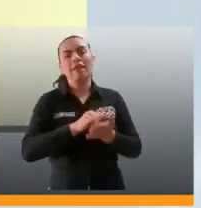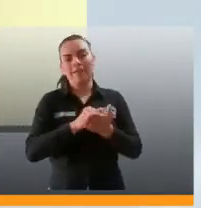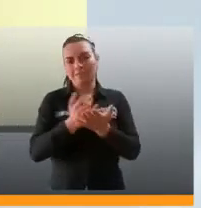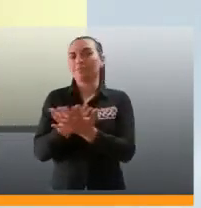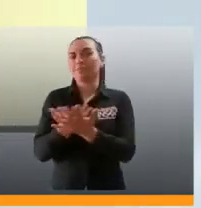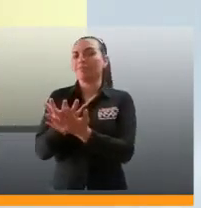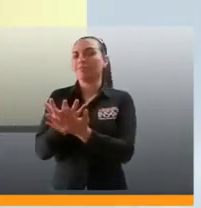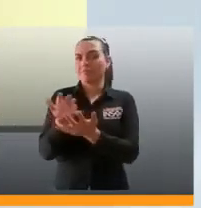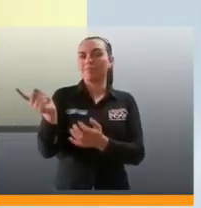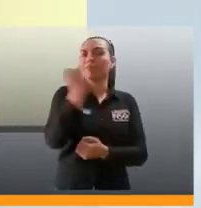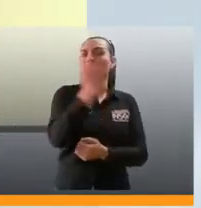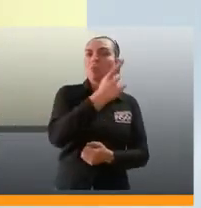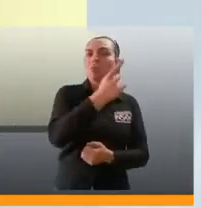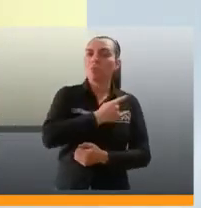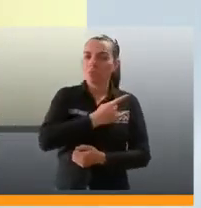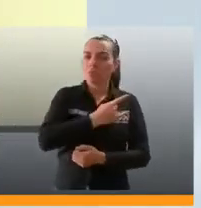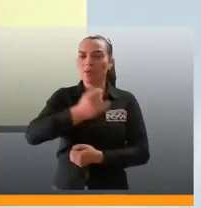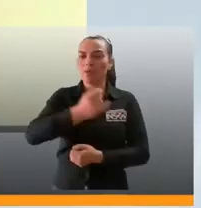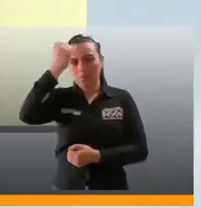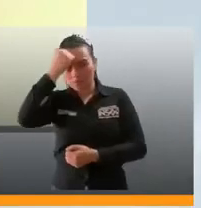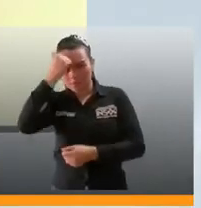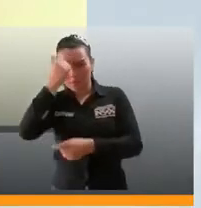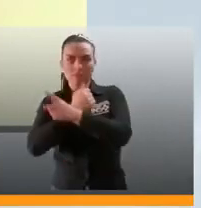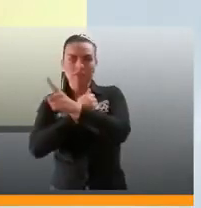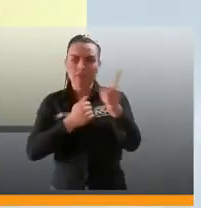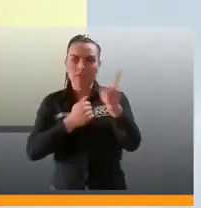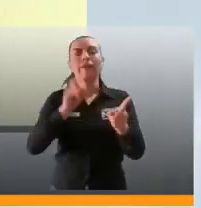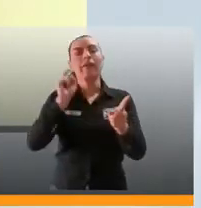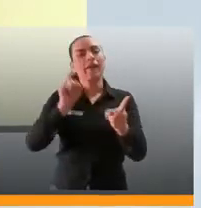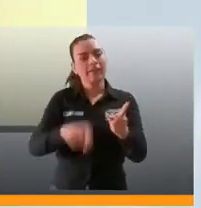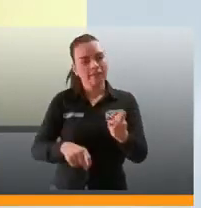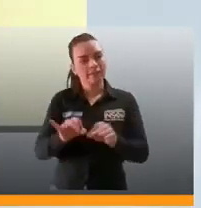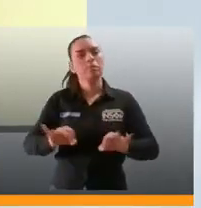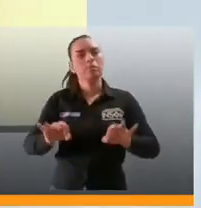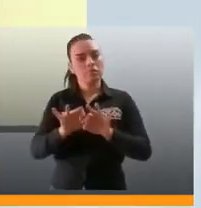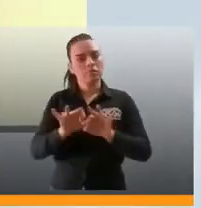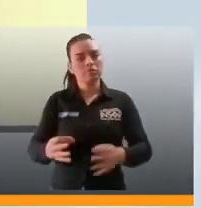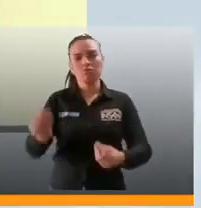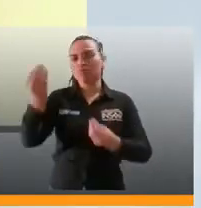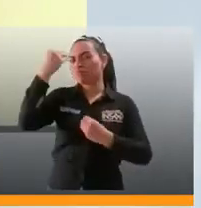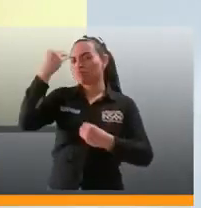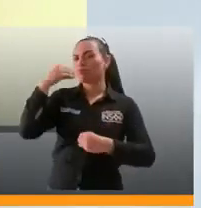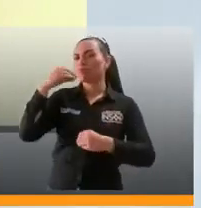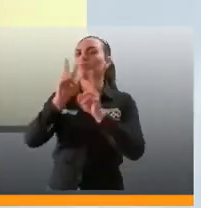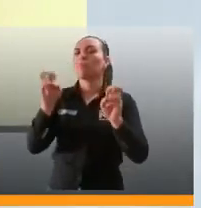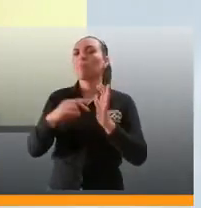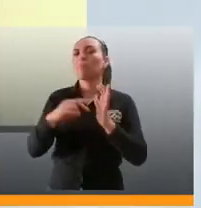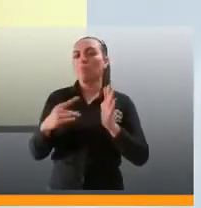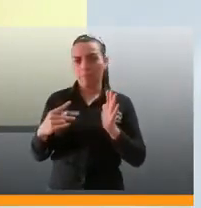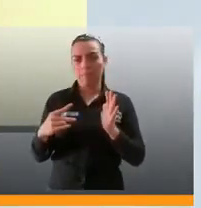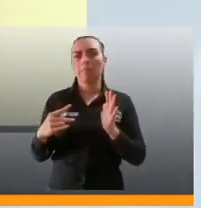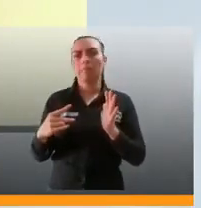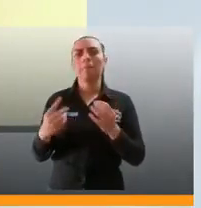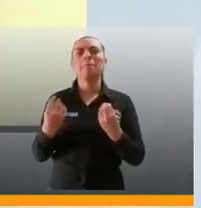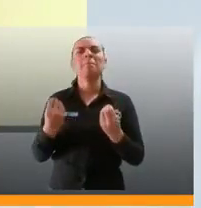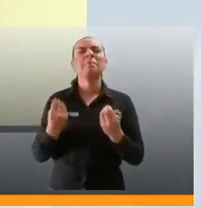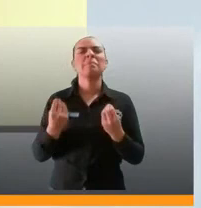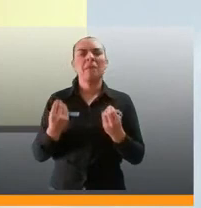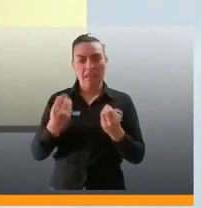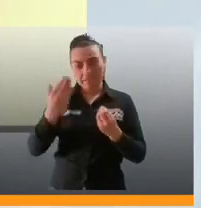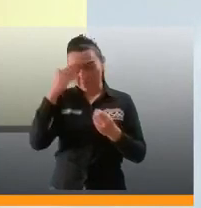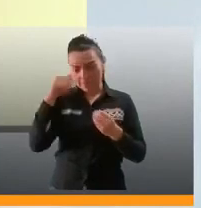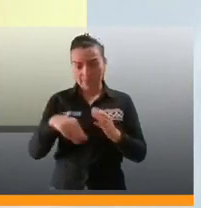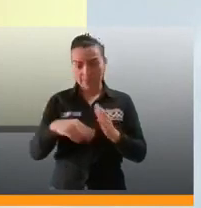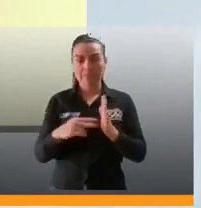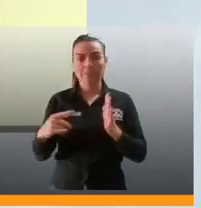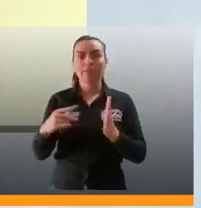Universidades, profesores, a formarnos en este asunto de la tecnología para poder no solamente aplicarlo ahora